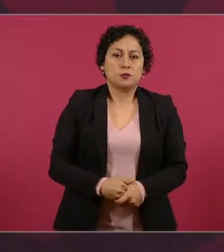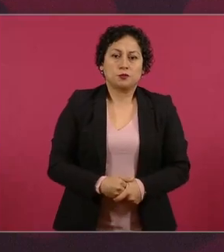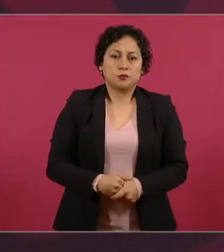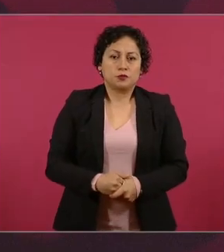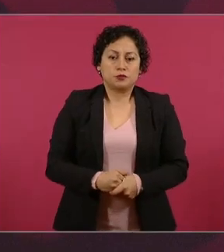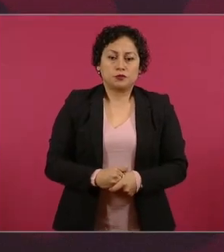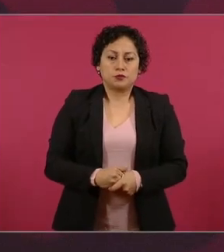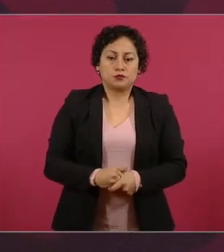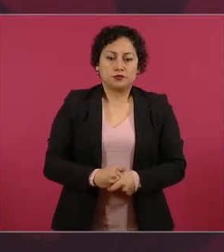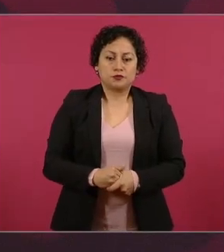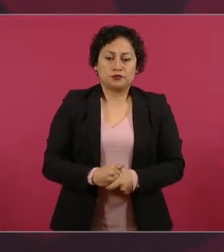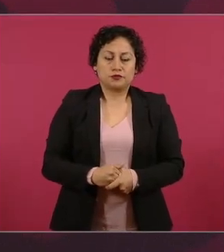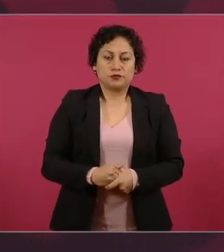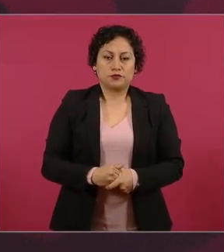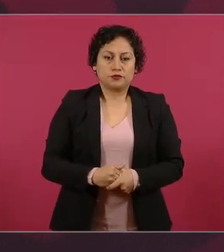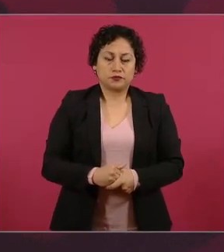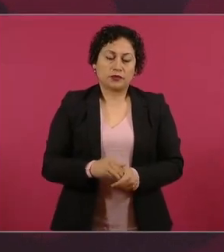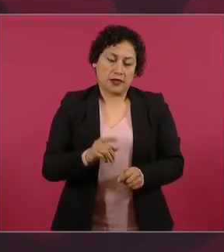estamos por teléfono.